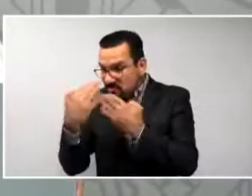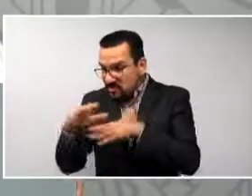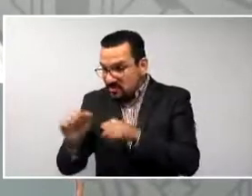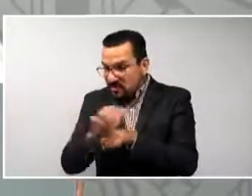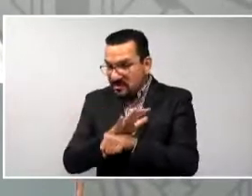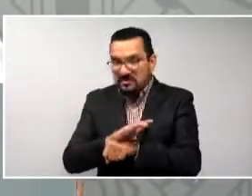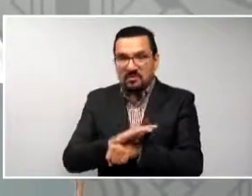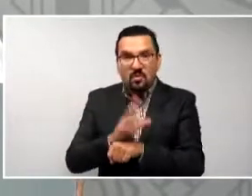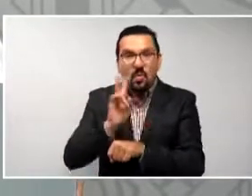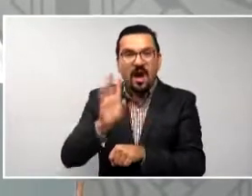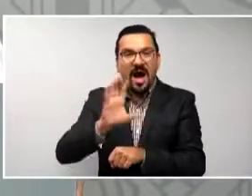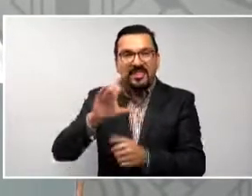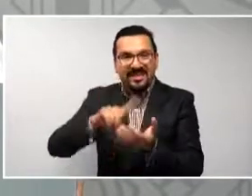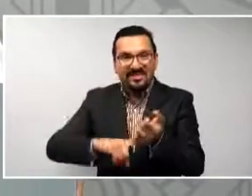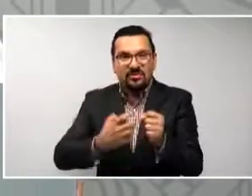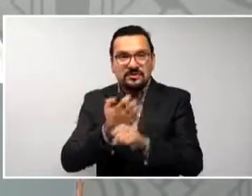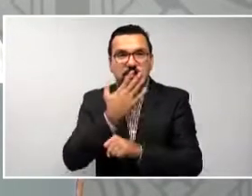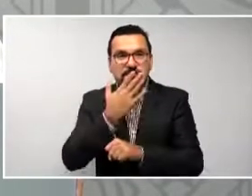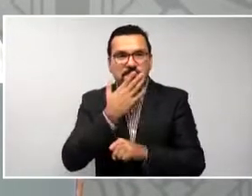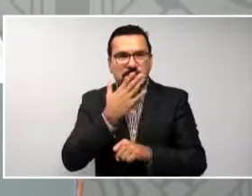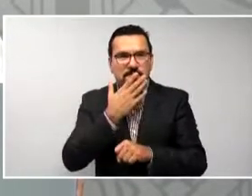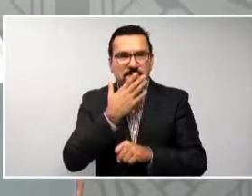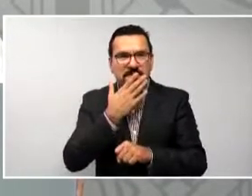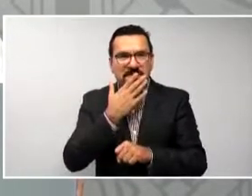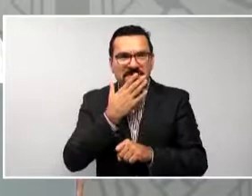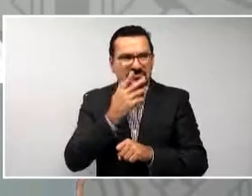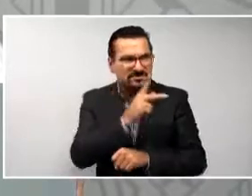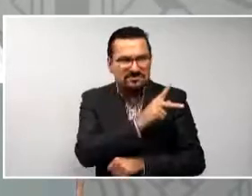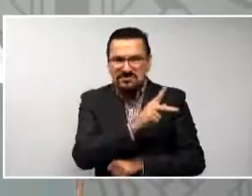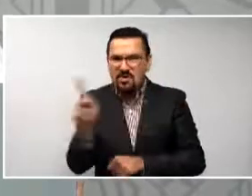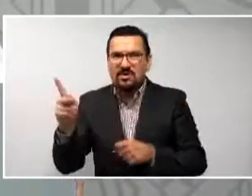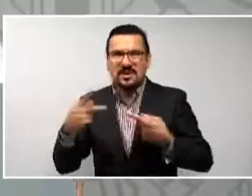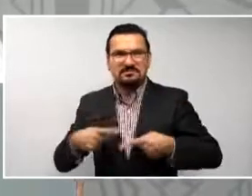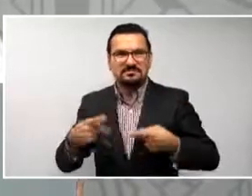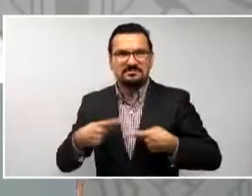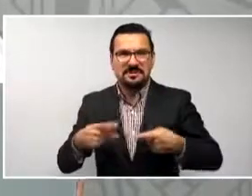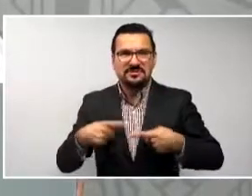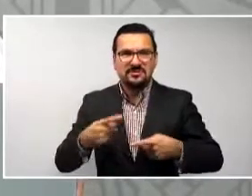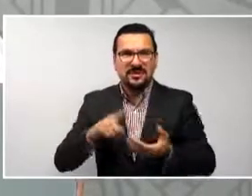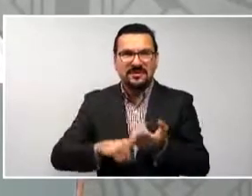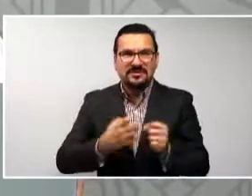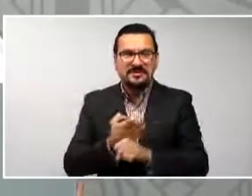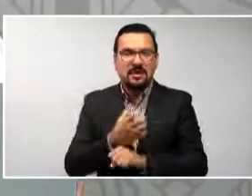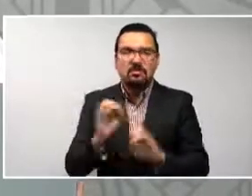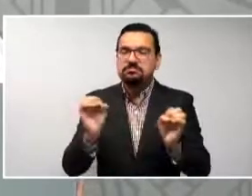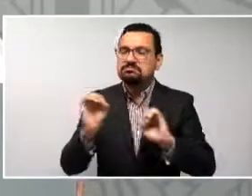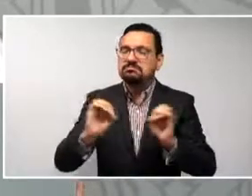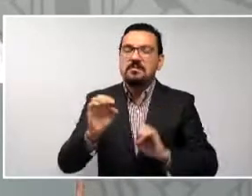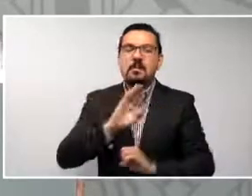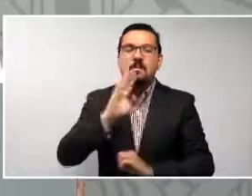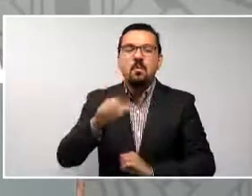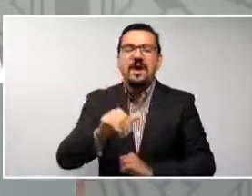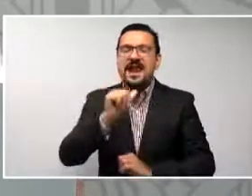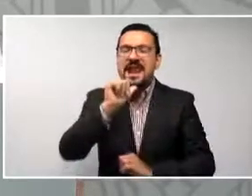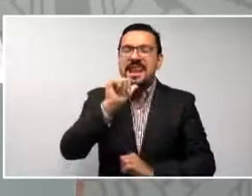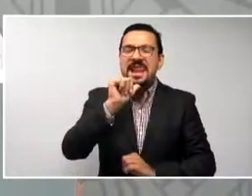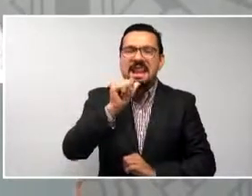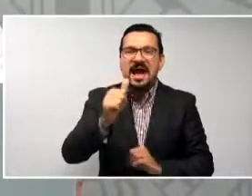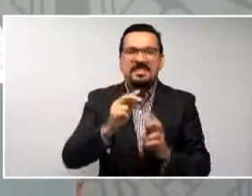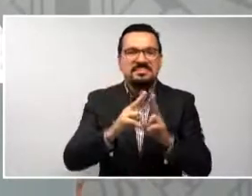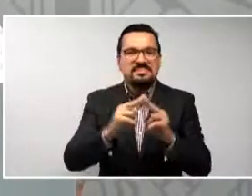sonora ningún sonorense más por esta epidemia